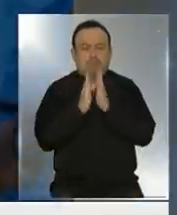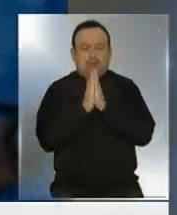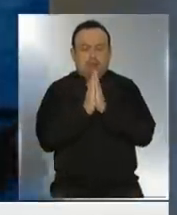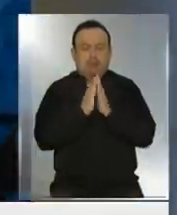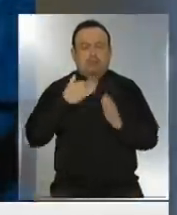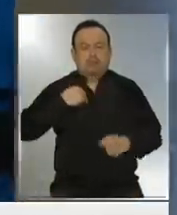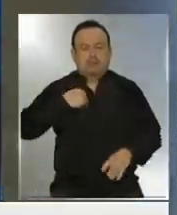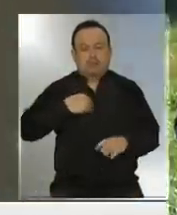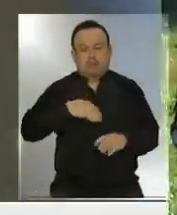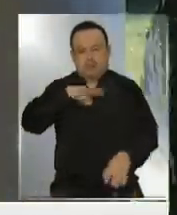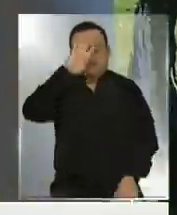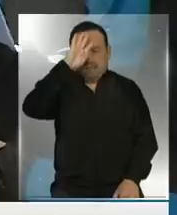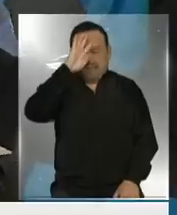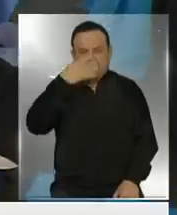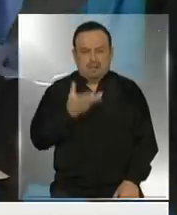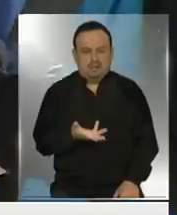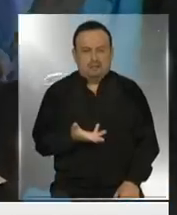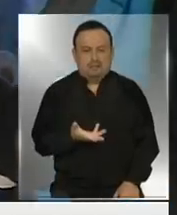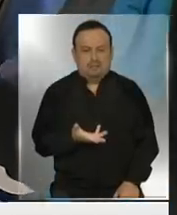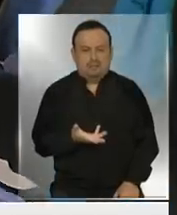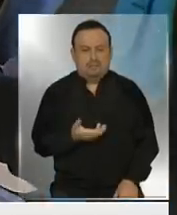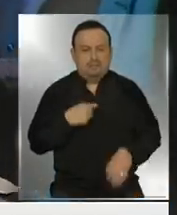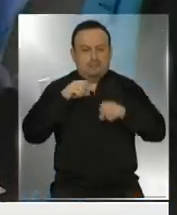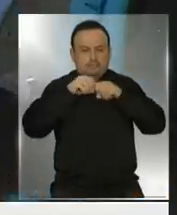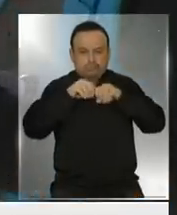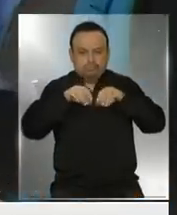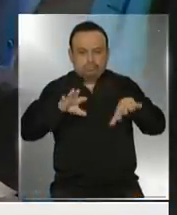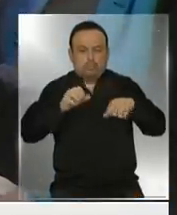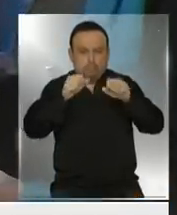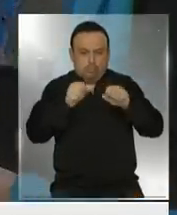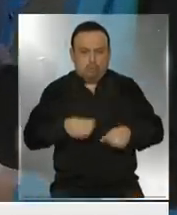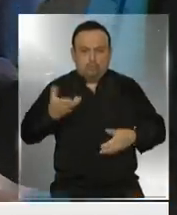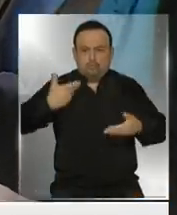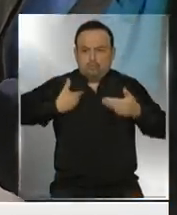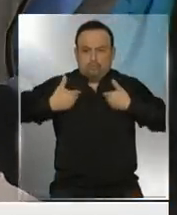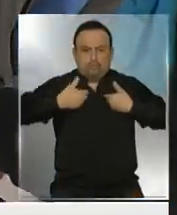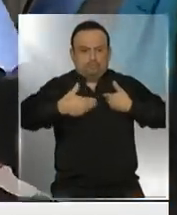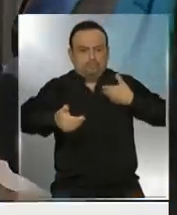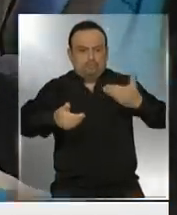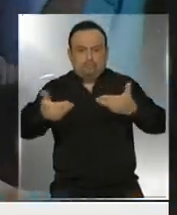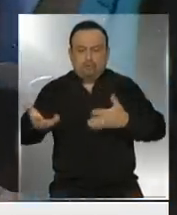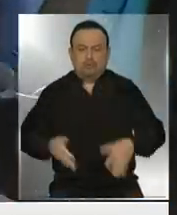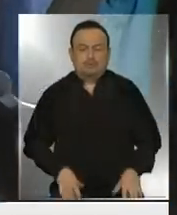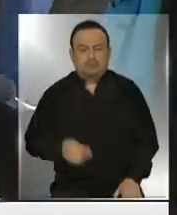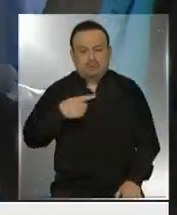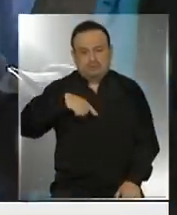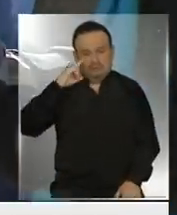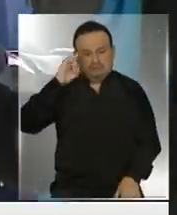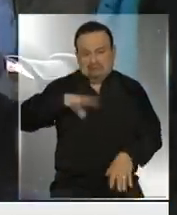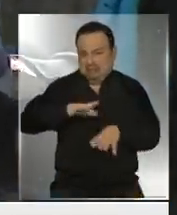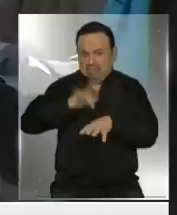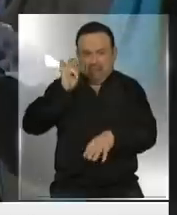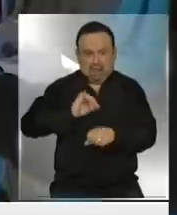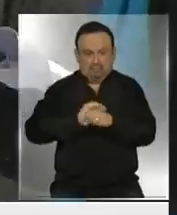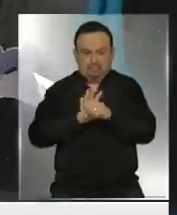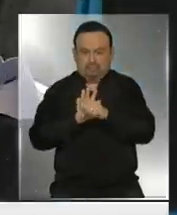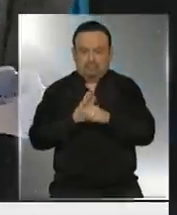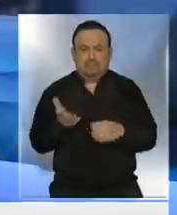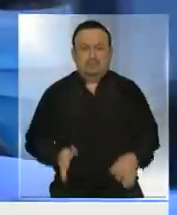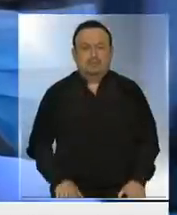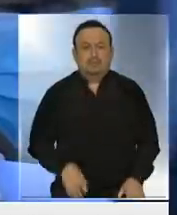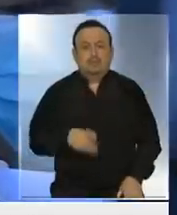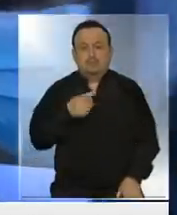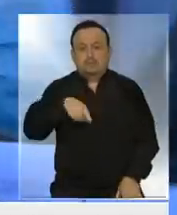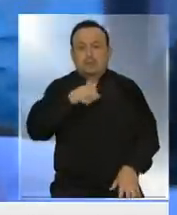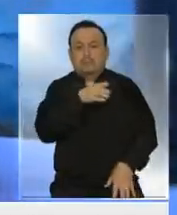entonces estas misas y en definitiva pueden terminar contagiándose con esta enfermedad que sabemos es muy grave para las personas de la tercera